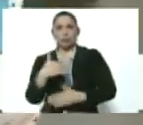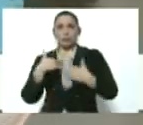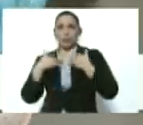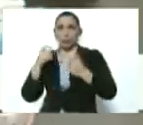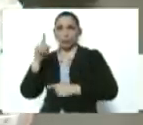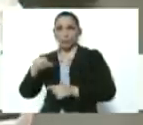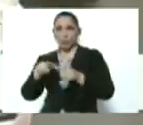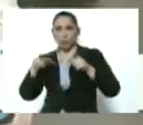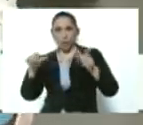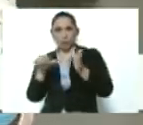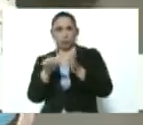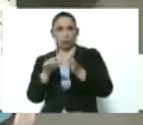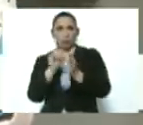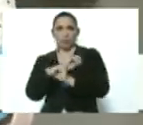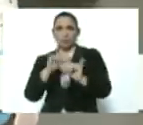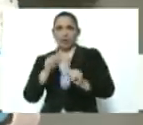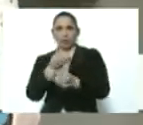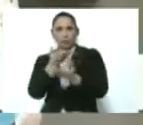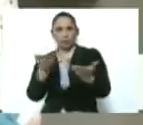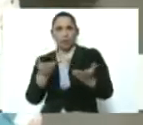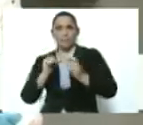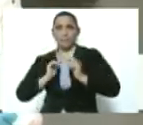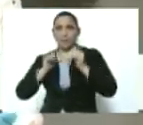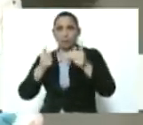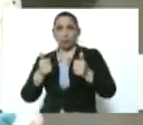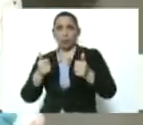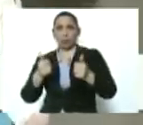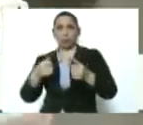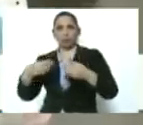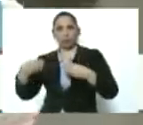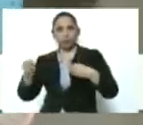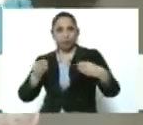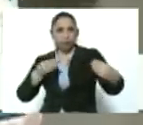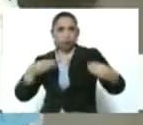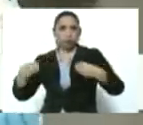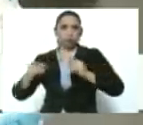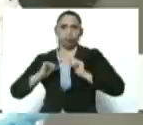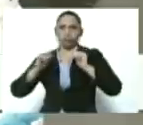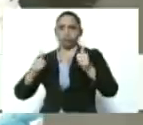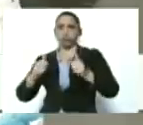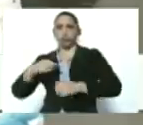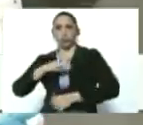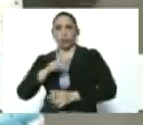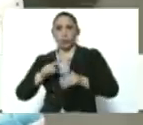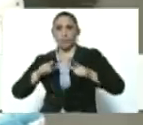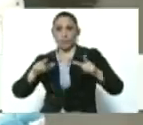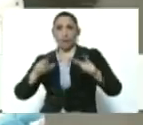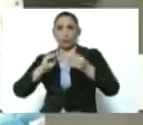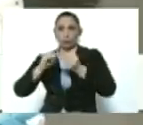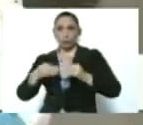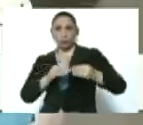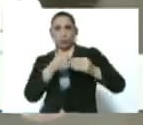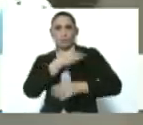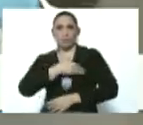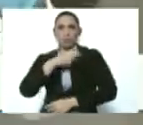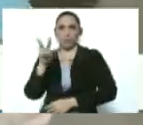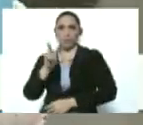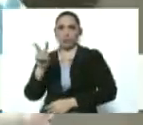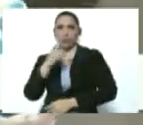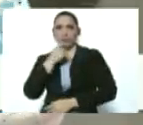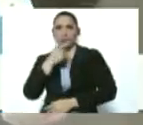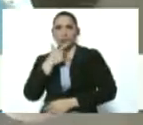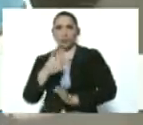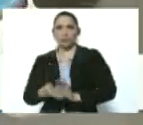sitios donde ya usted comenzó a dar una flexibilización que es estos espacios recuperados por la misión venezuela bella